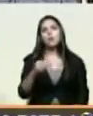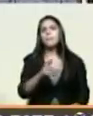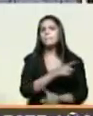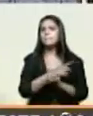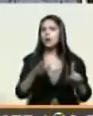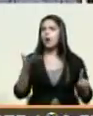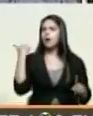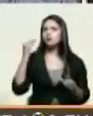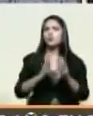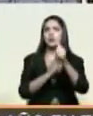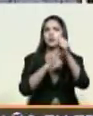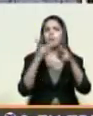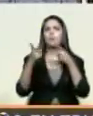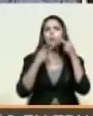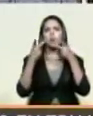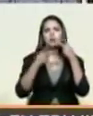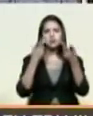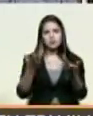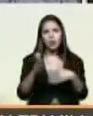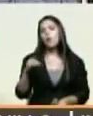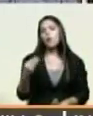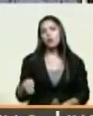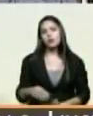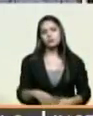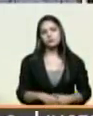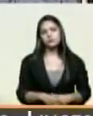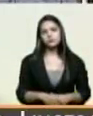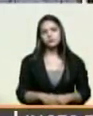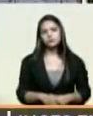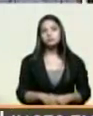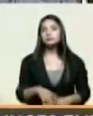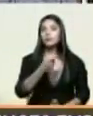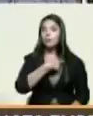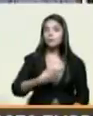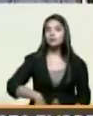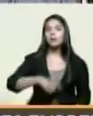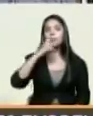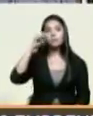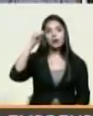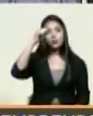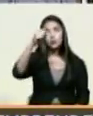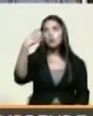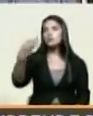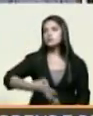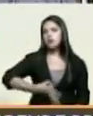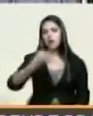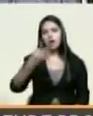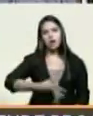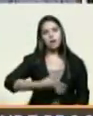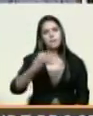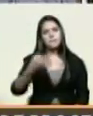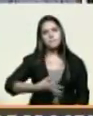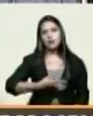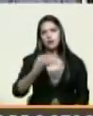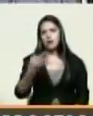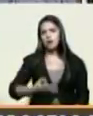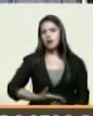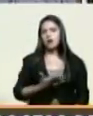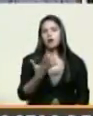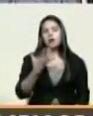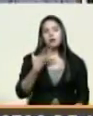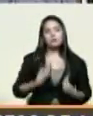era un líder político, porque desde el presidente Maduro siempre tuvo